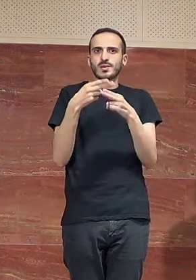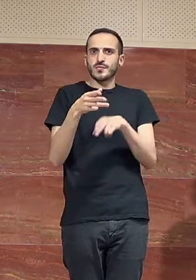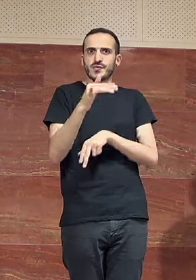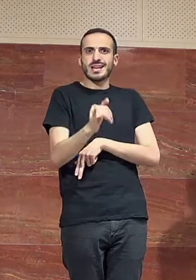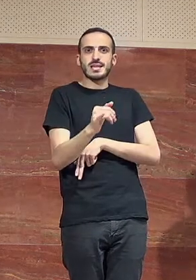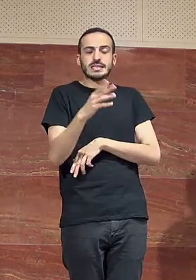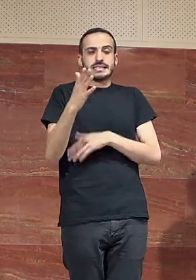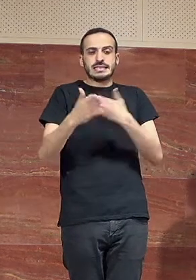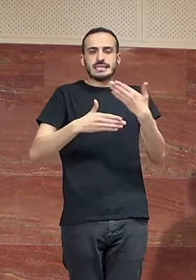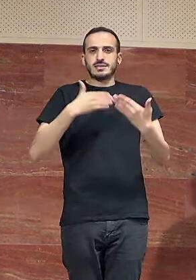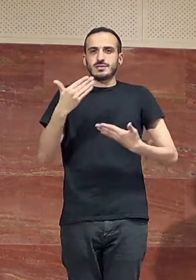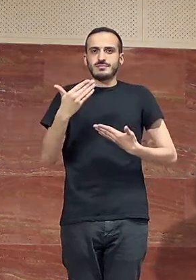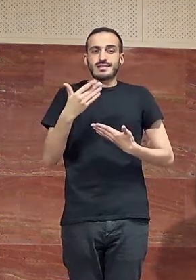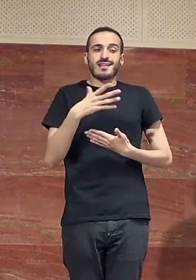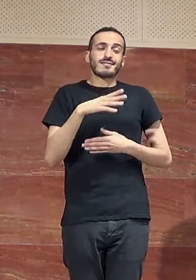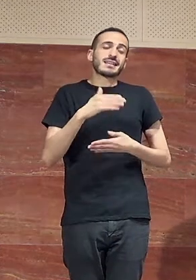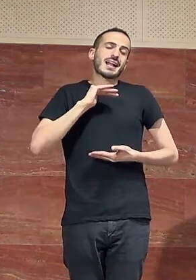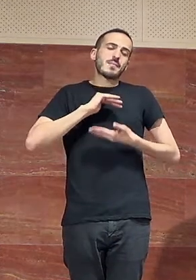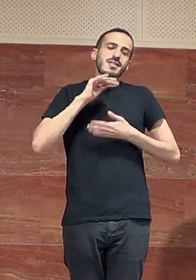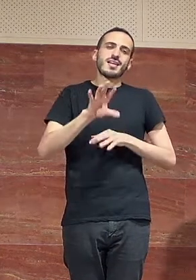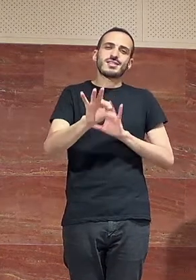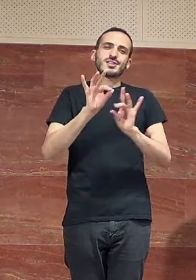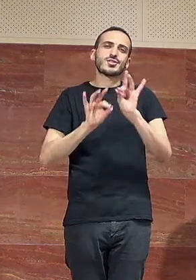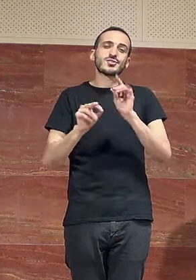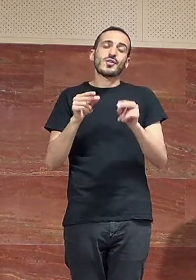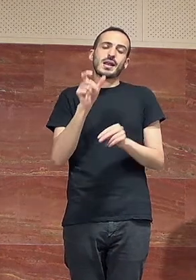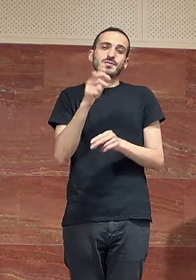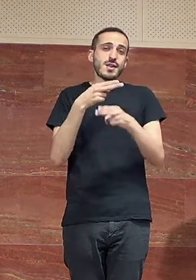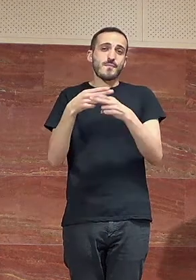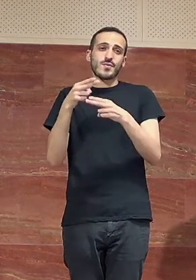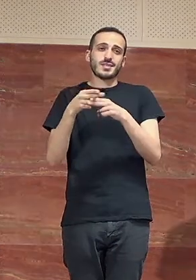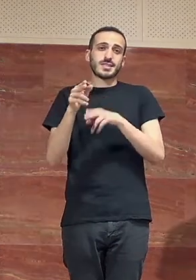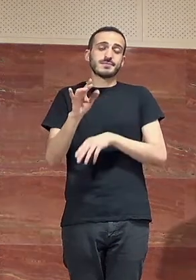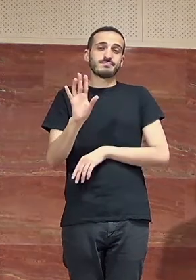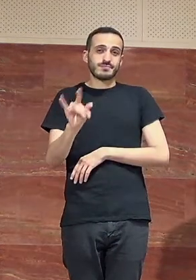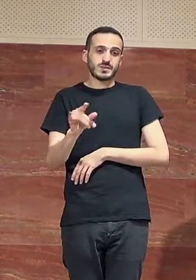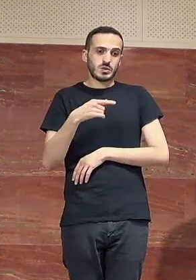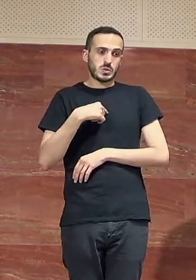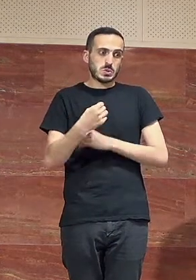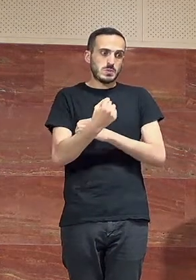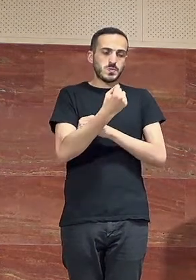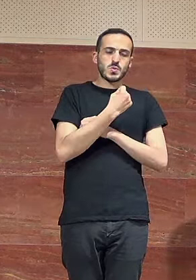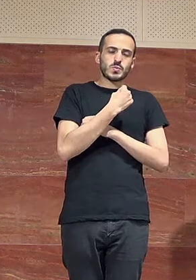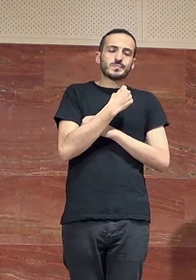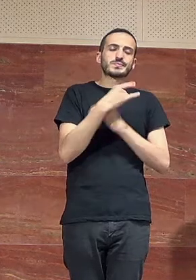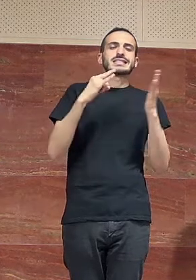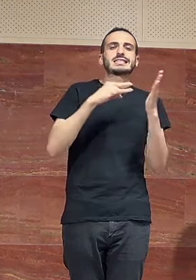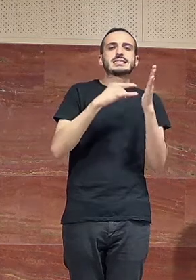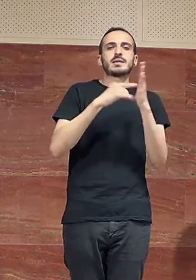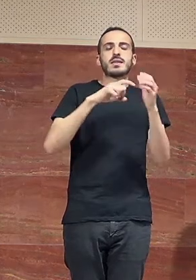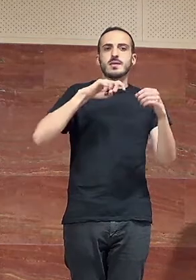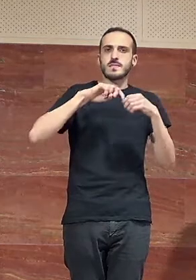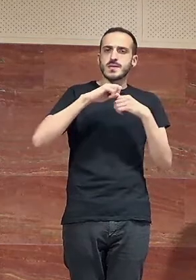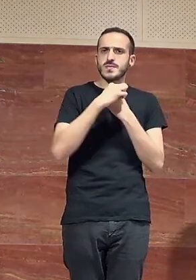de decisión prácticamente solo la tienen los políticos, mientras que si a lo mejor nuestras propuestas estuvieran apoyadas según un sistema de participación, ya sería más